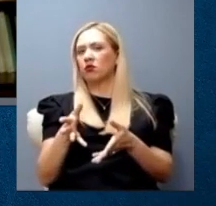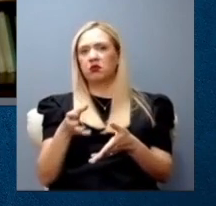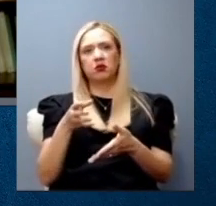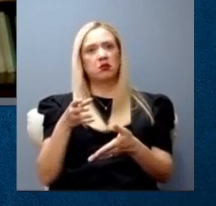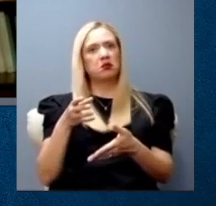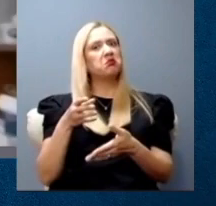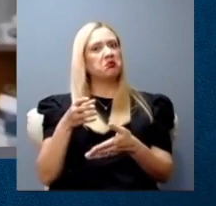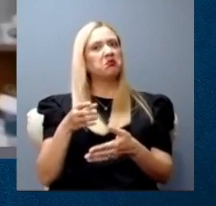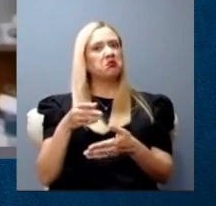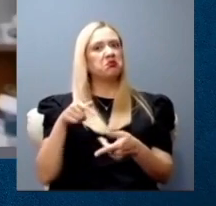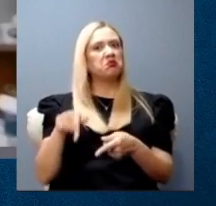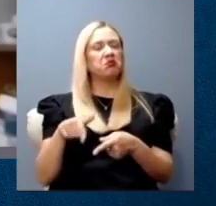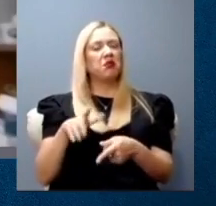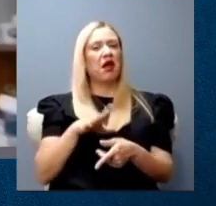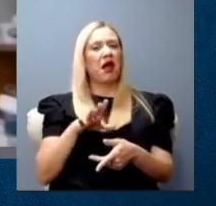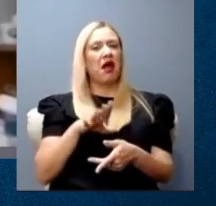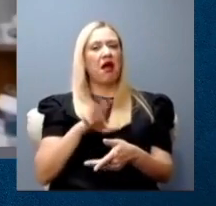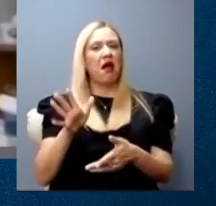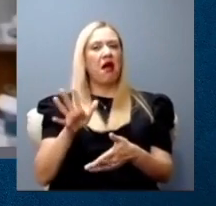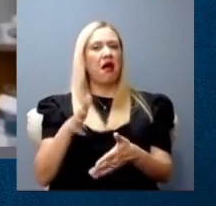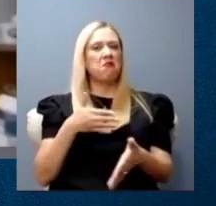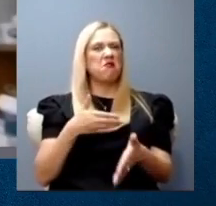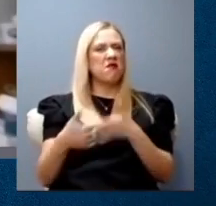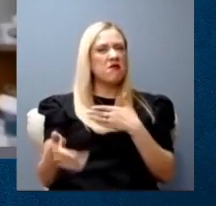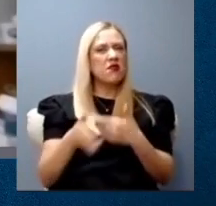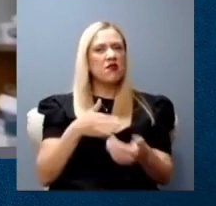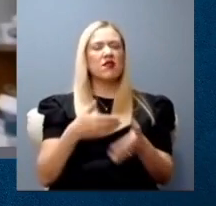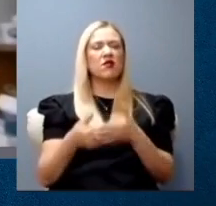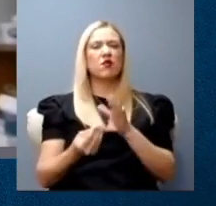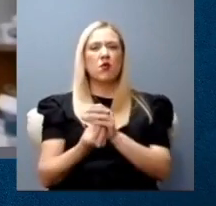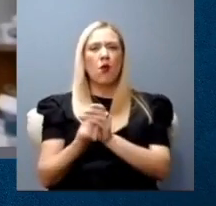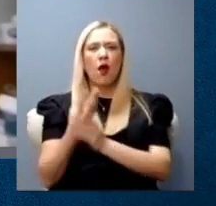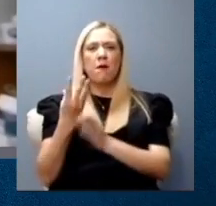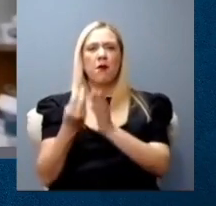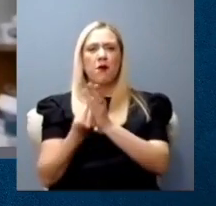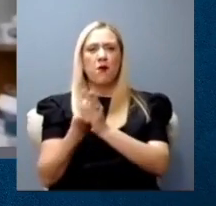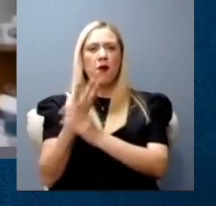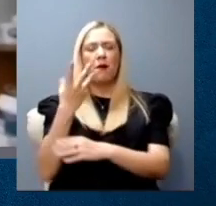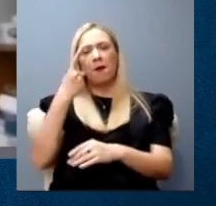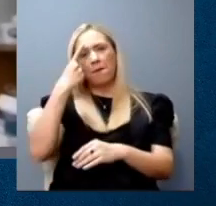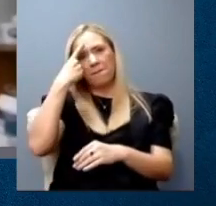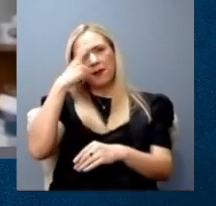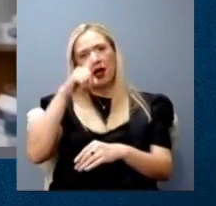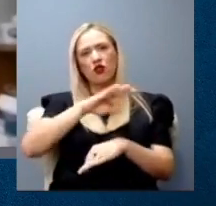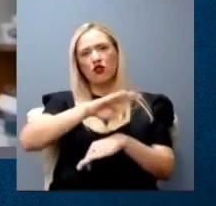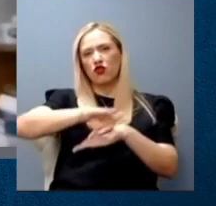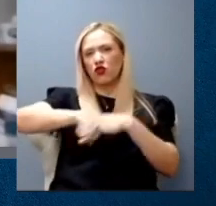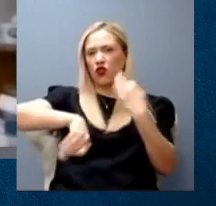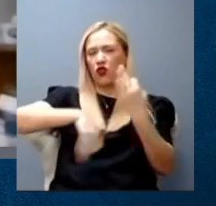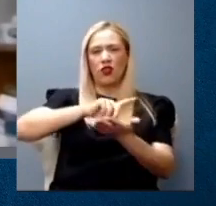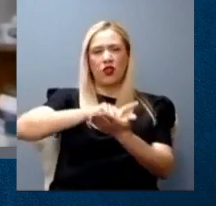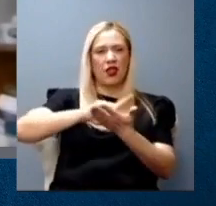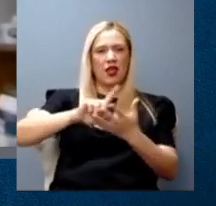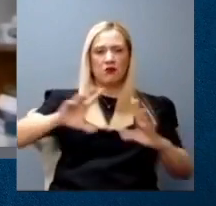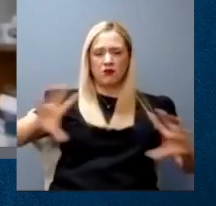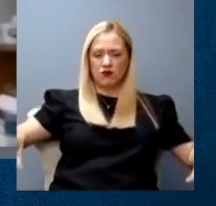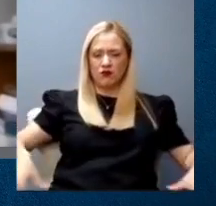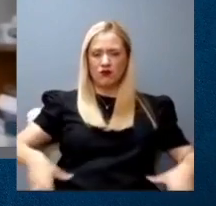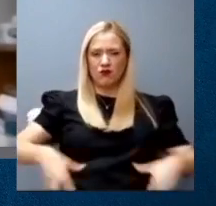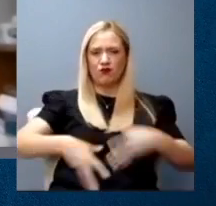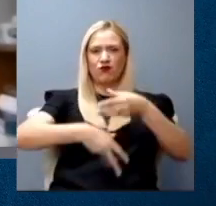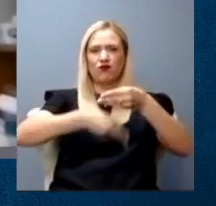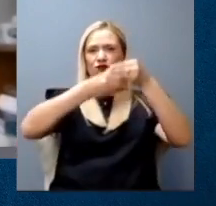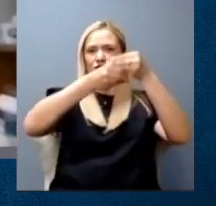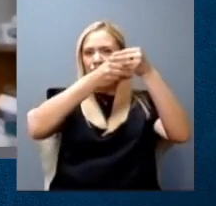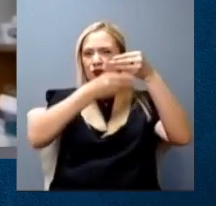progresista, y en ese sentido de poder influir también otros